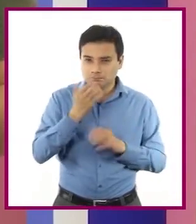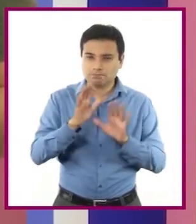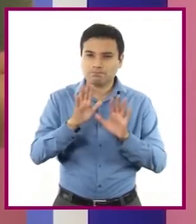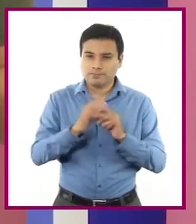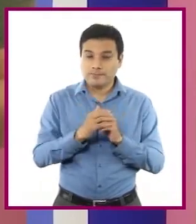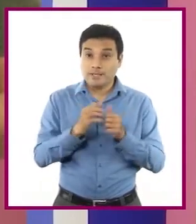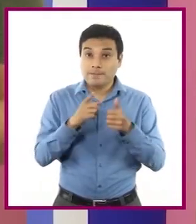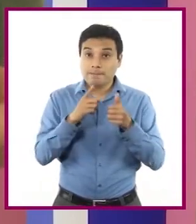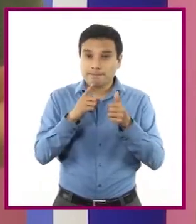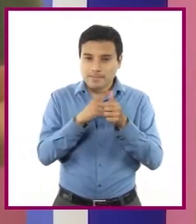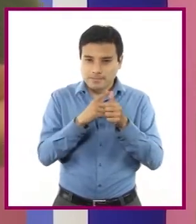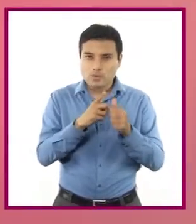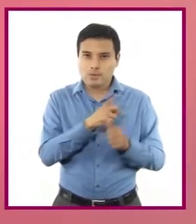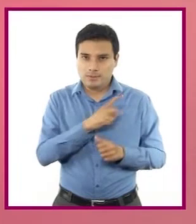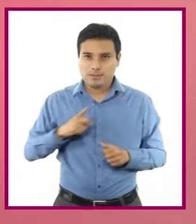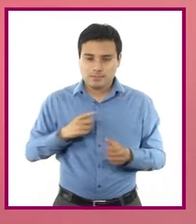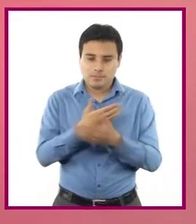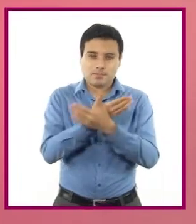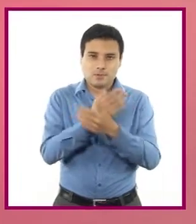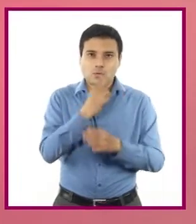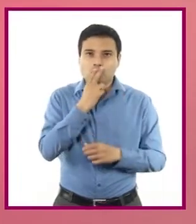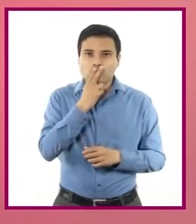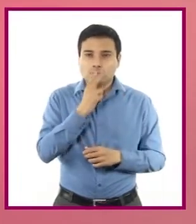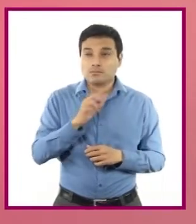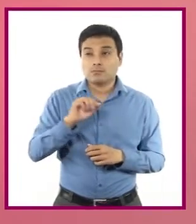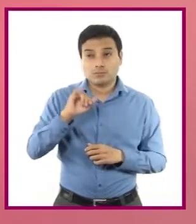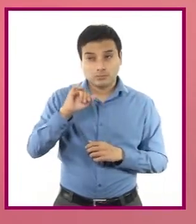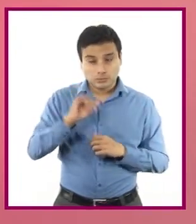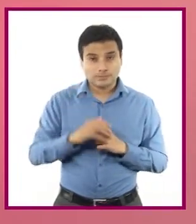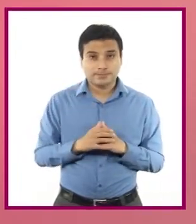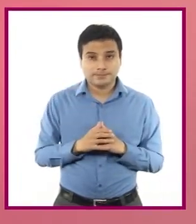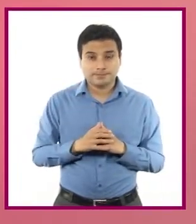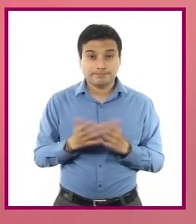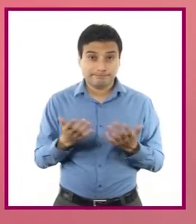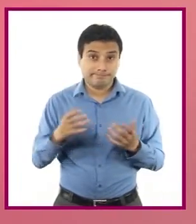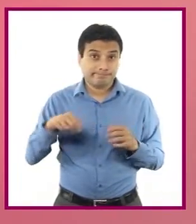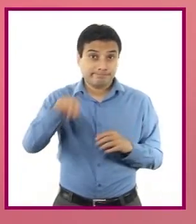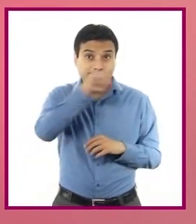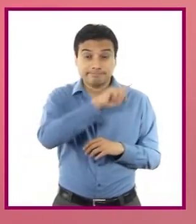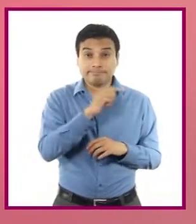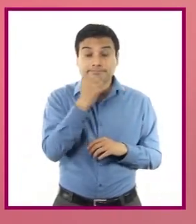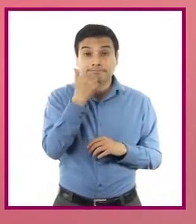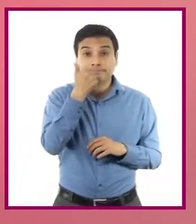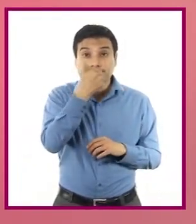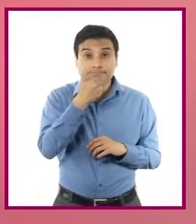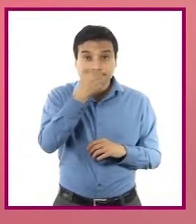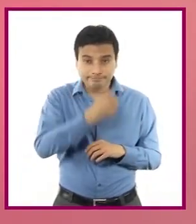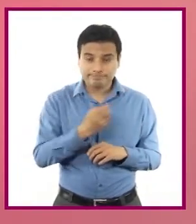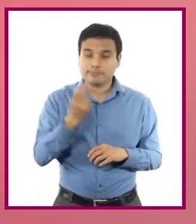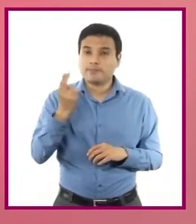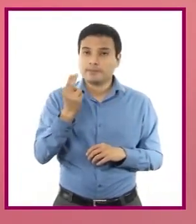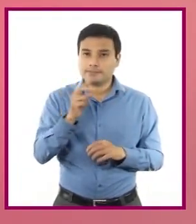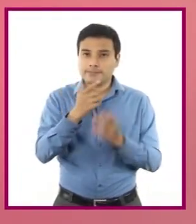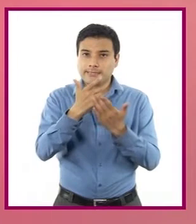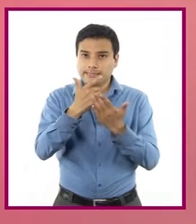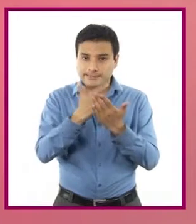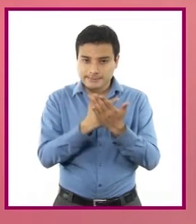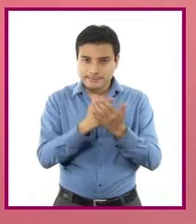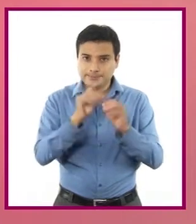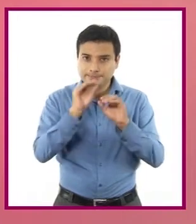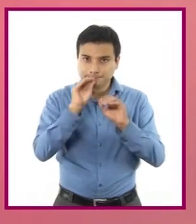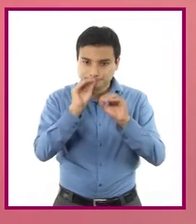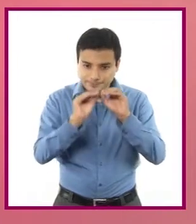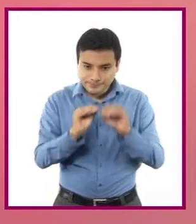sería conservar a esta especie. Podríamos invitar a las y los alumnos a que hagan una lista de